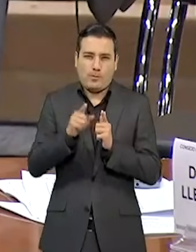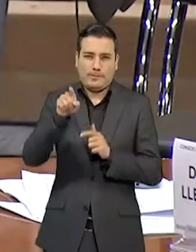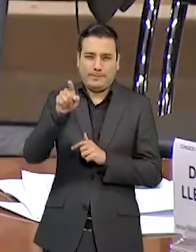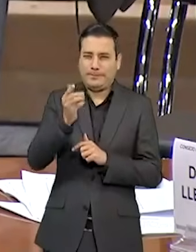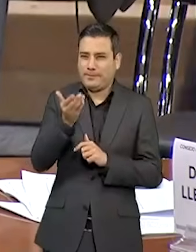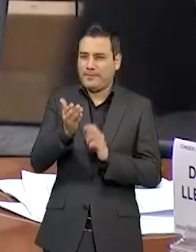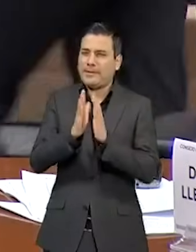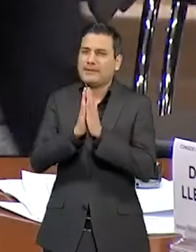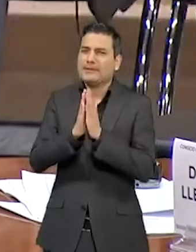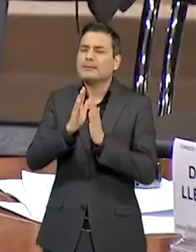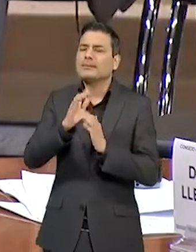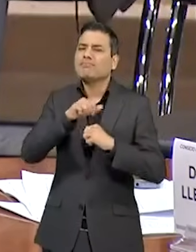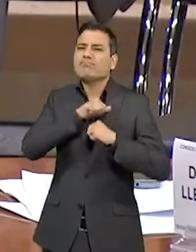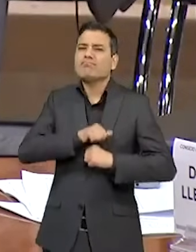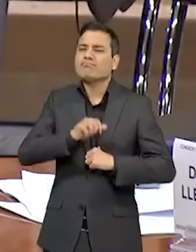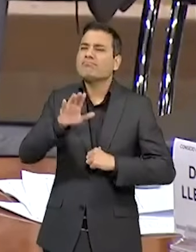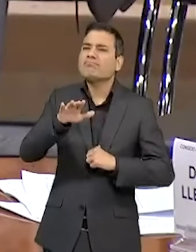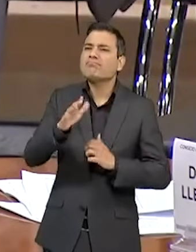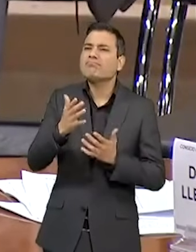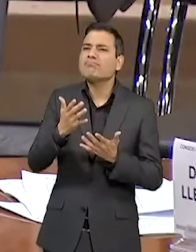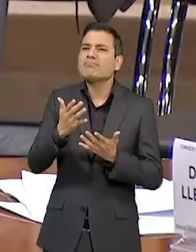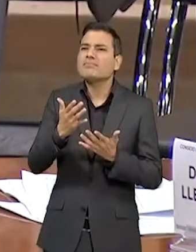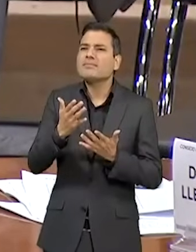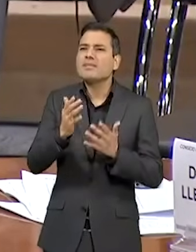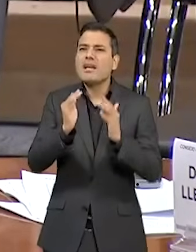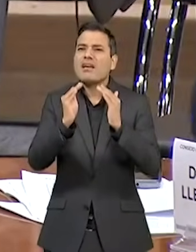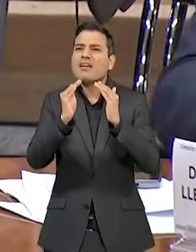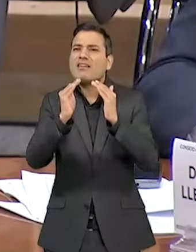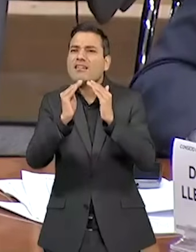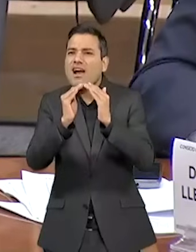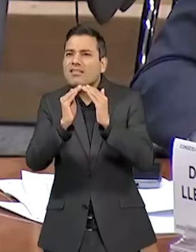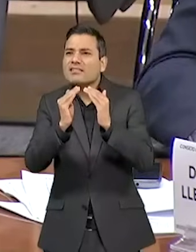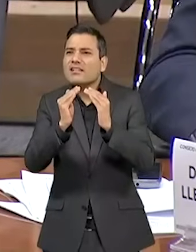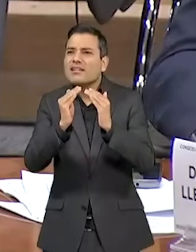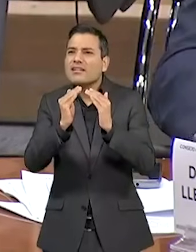en donde le pidamos cuál es el costo que tendría